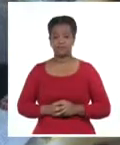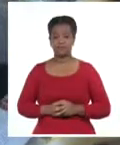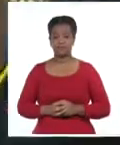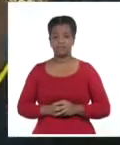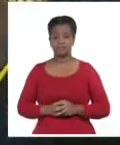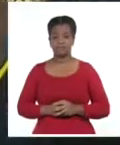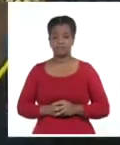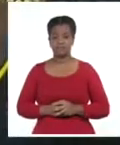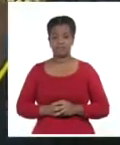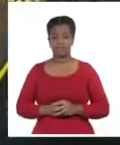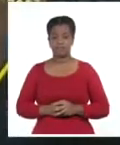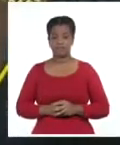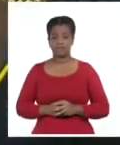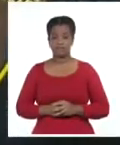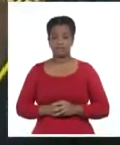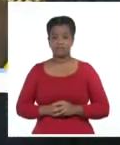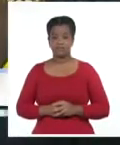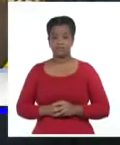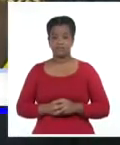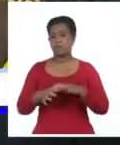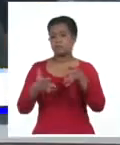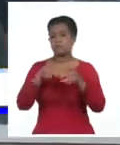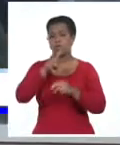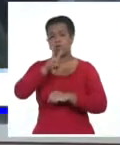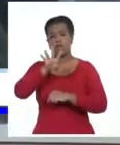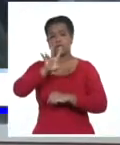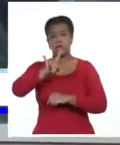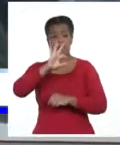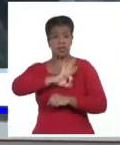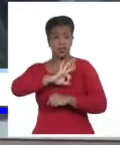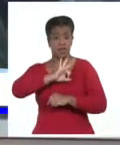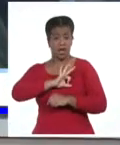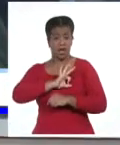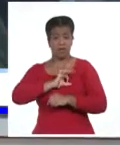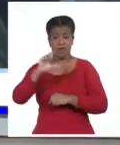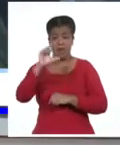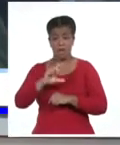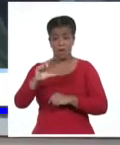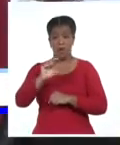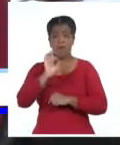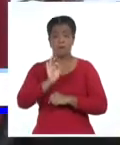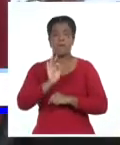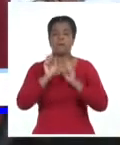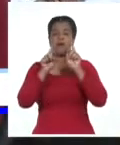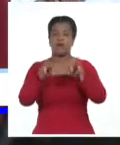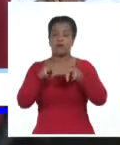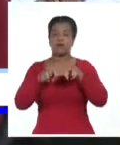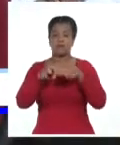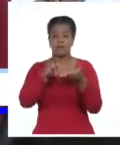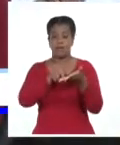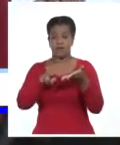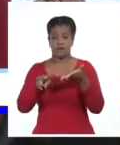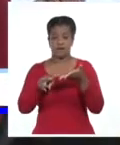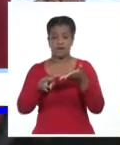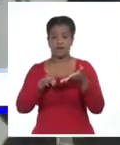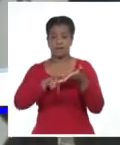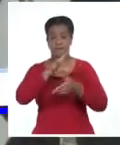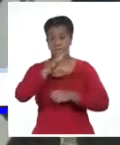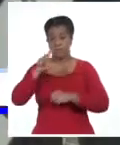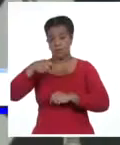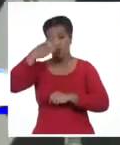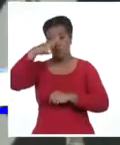Con unos 249 delegados de los 13 municipios agramontinos, sesionó en Camagüey la Asamblea Provincial del Partido Comunista de Cuba